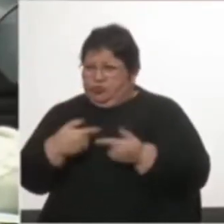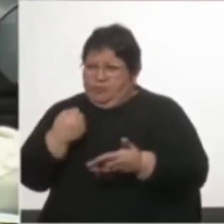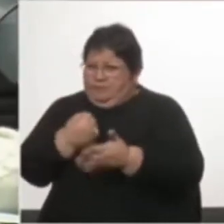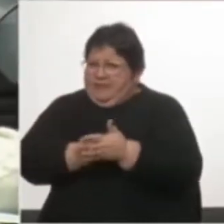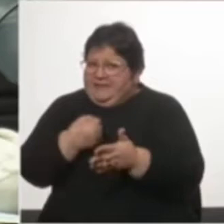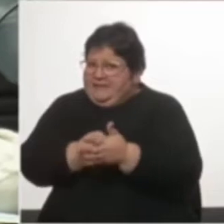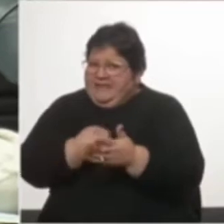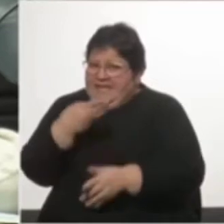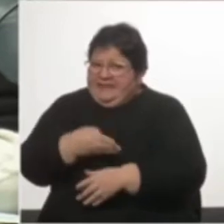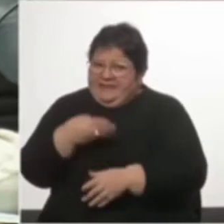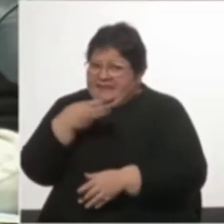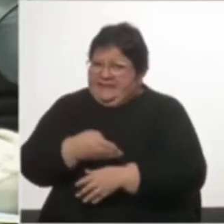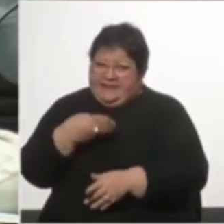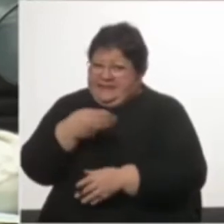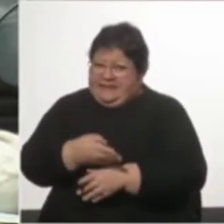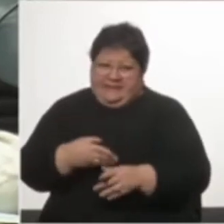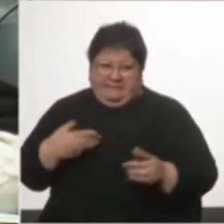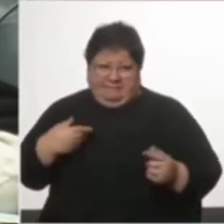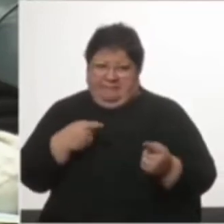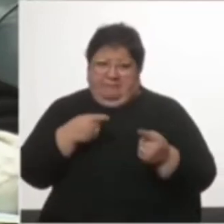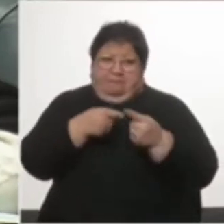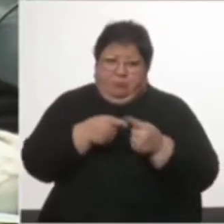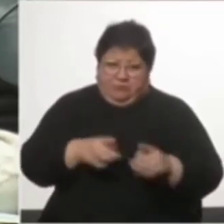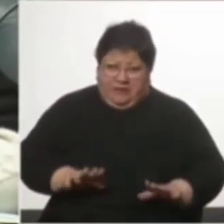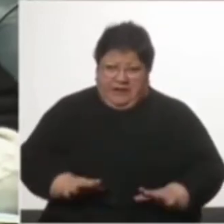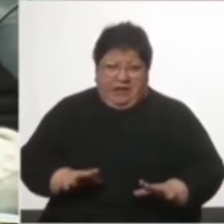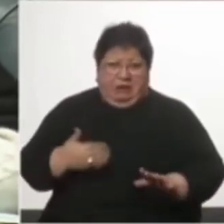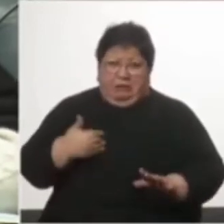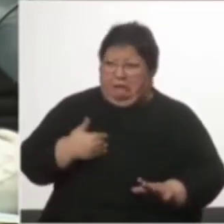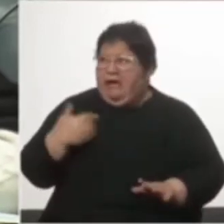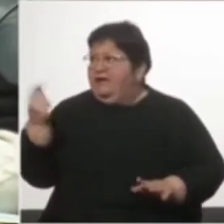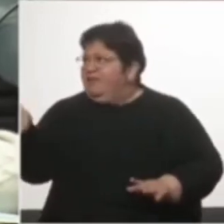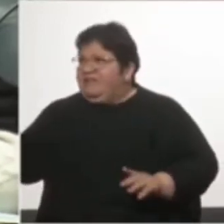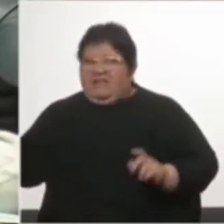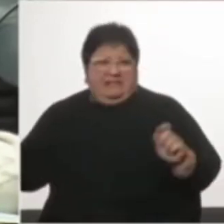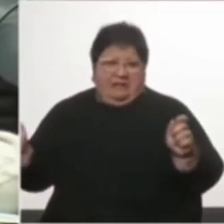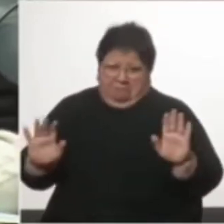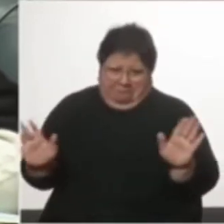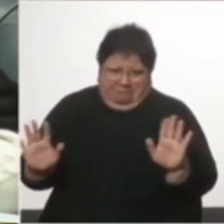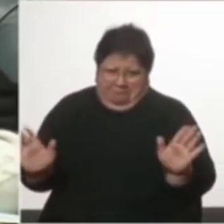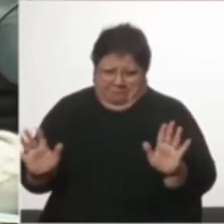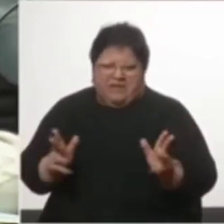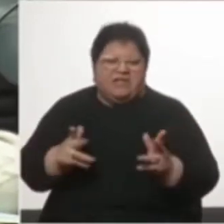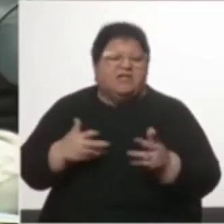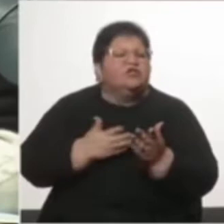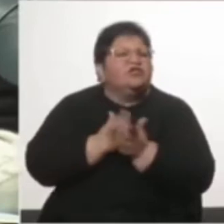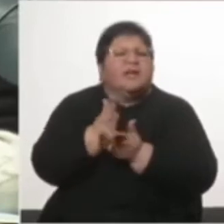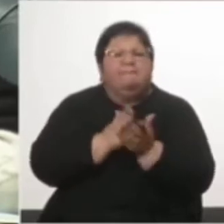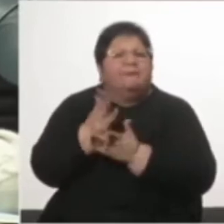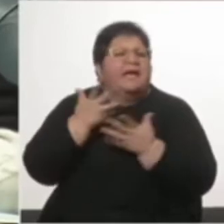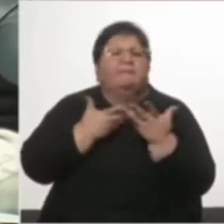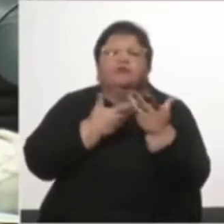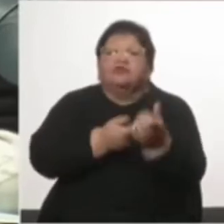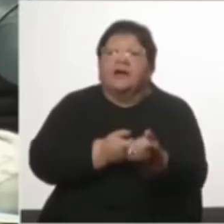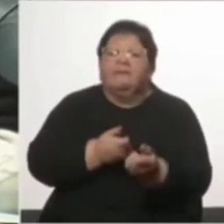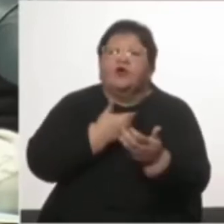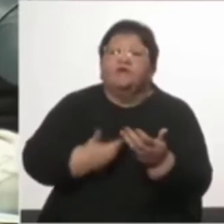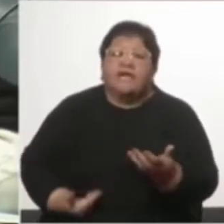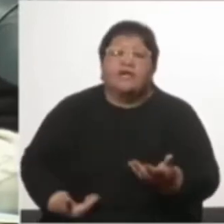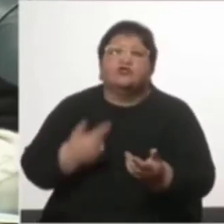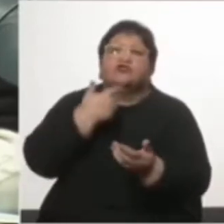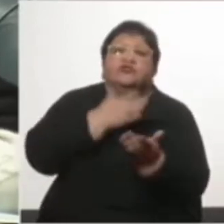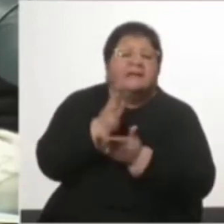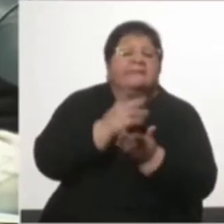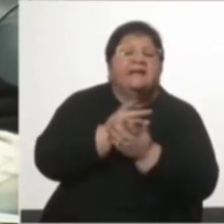no tenemos punteros. Y desde el primer momento hemos extendido la mano al gobierno, en el entendido de que estábamos y estamos ante